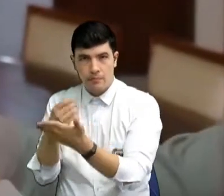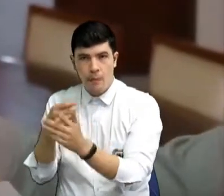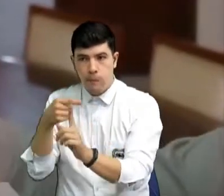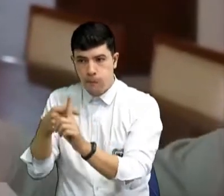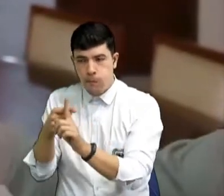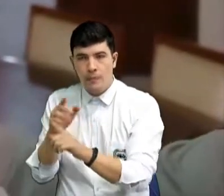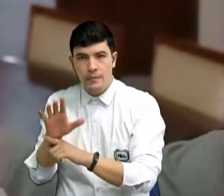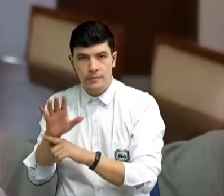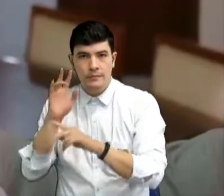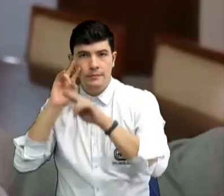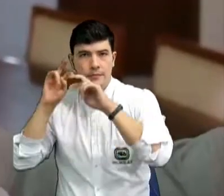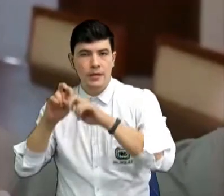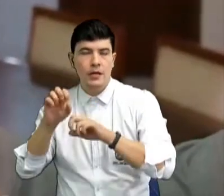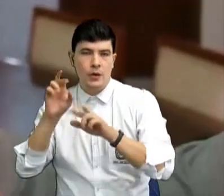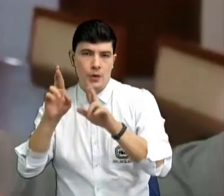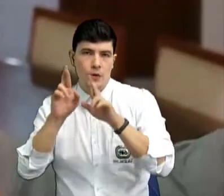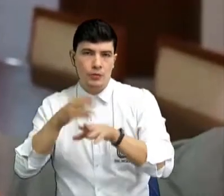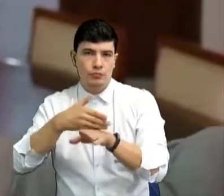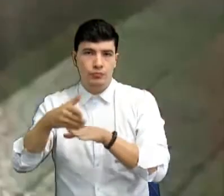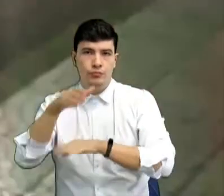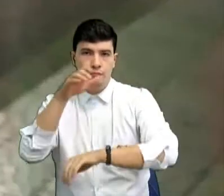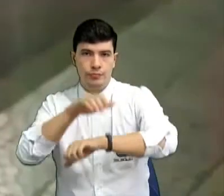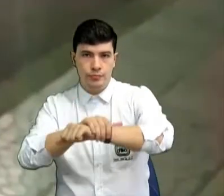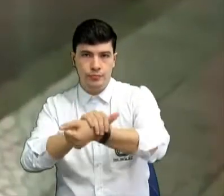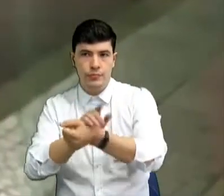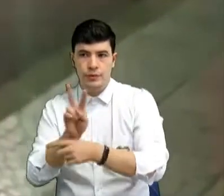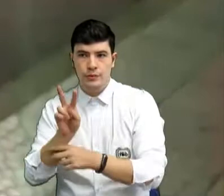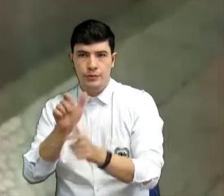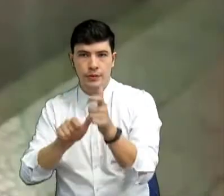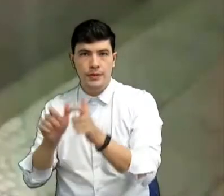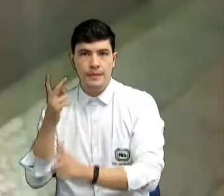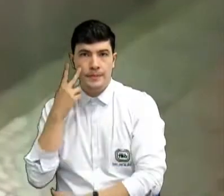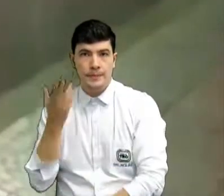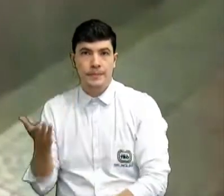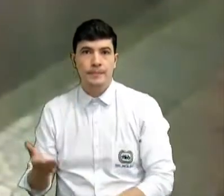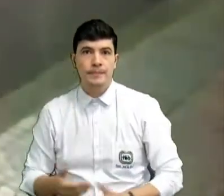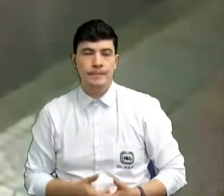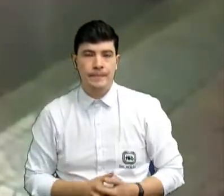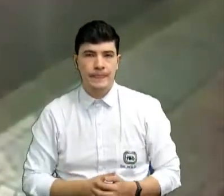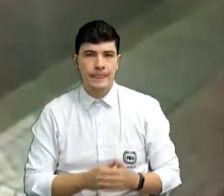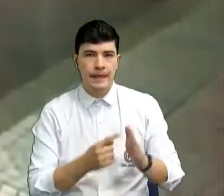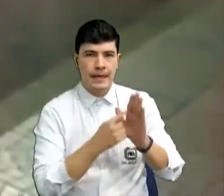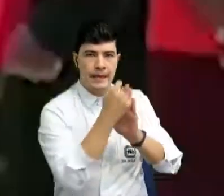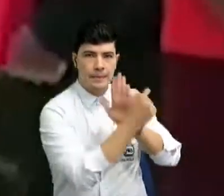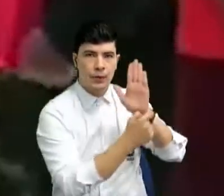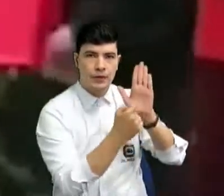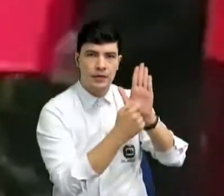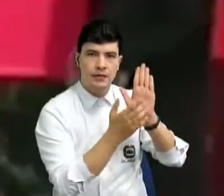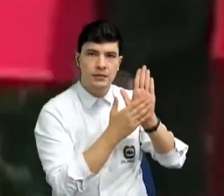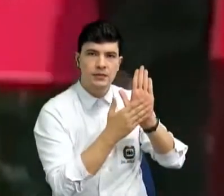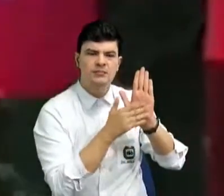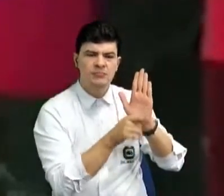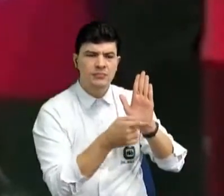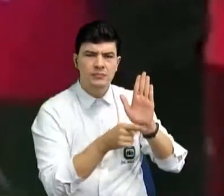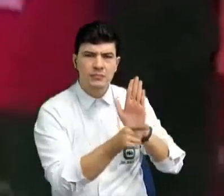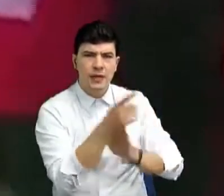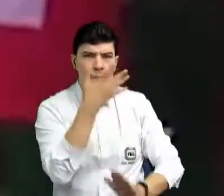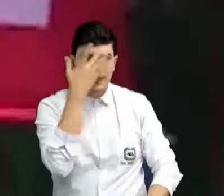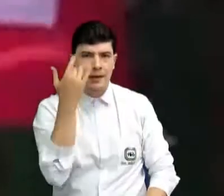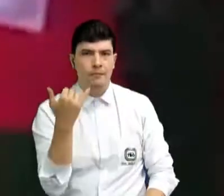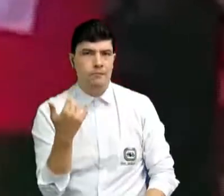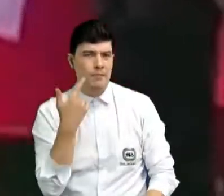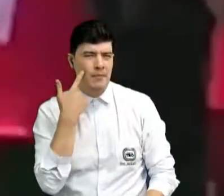podamos tener capturas de los responsables de este hecho. Según hipótesis de las autoridades, el hecho correspondería al aniversario del grupo